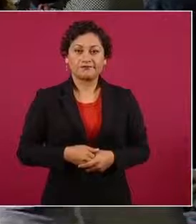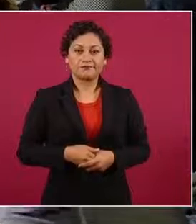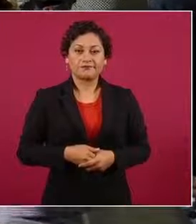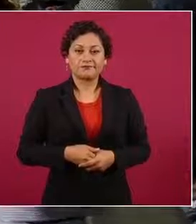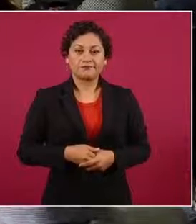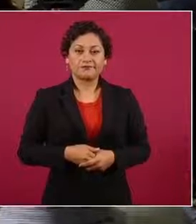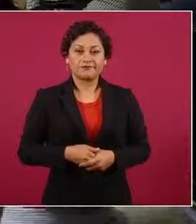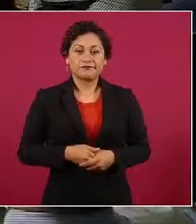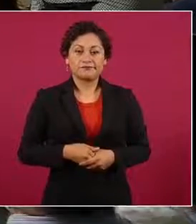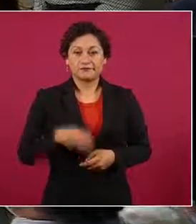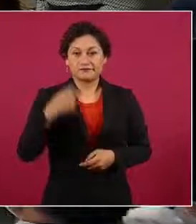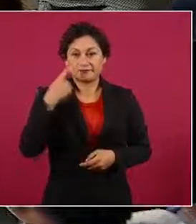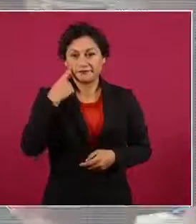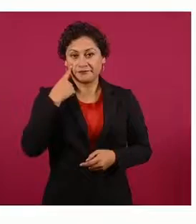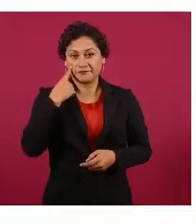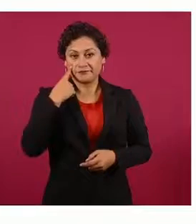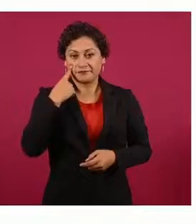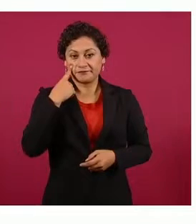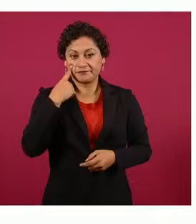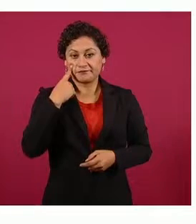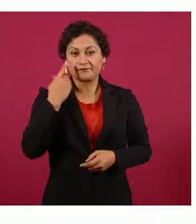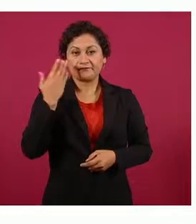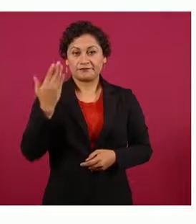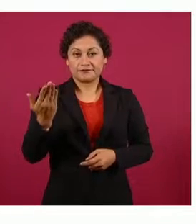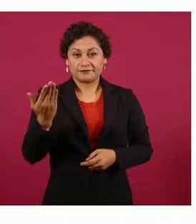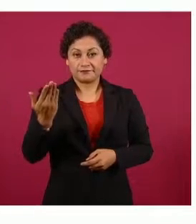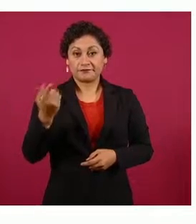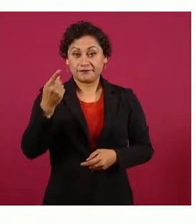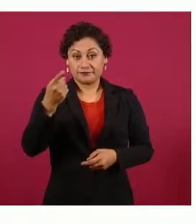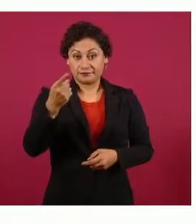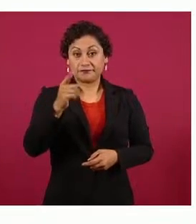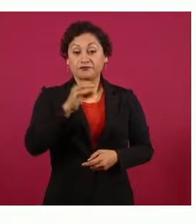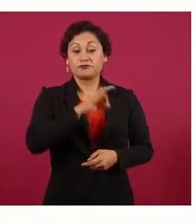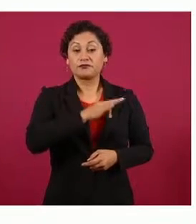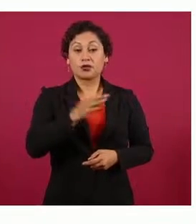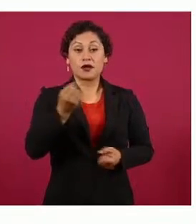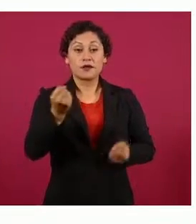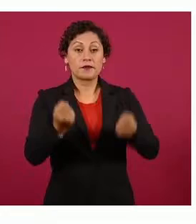ahí está, si hacen un viaje de una hora